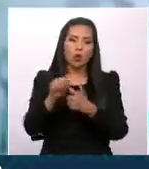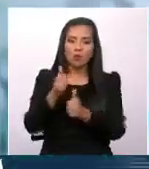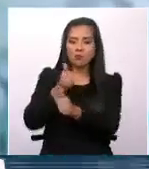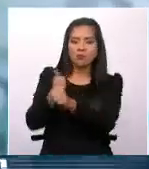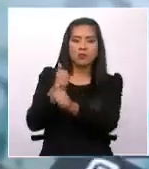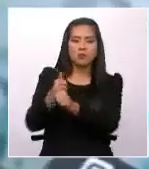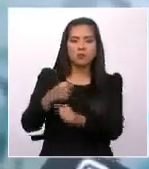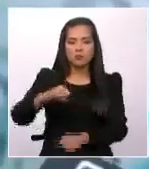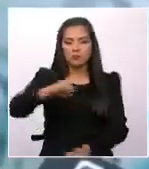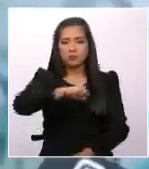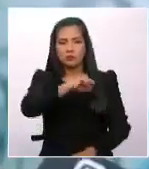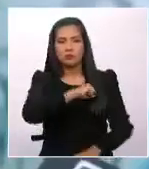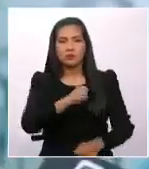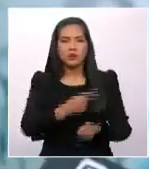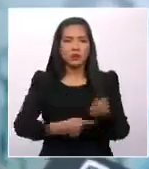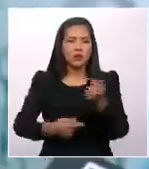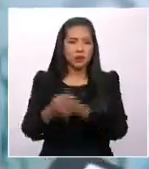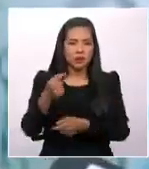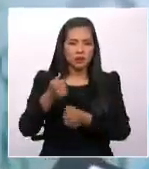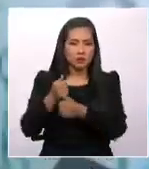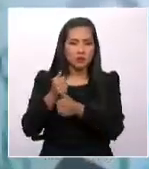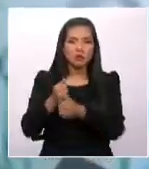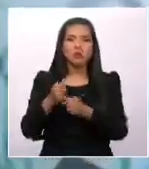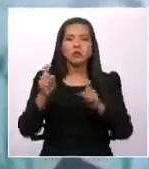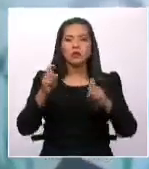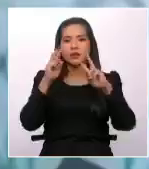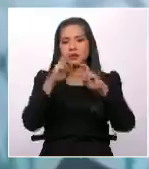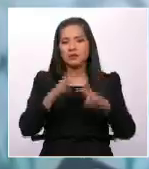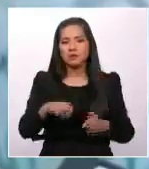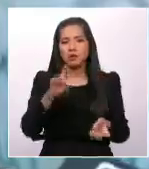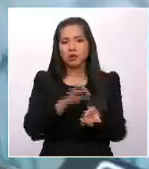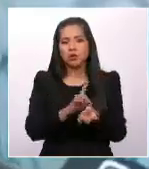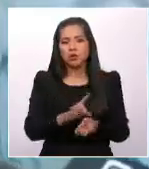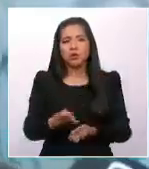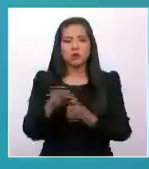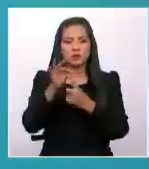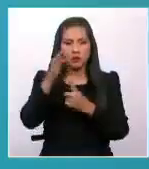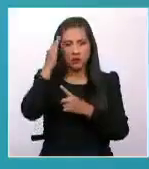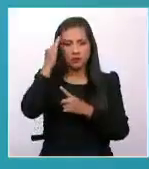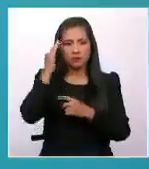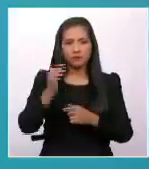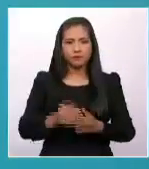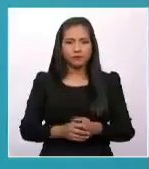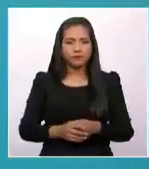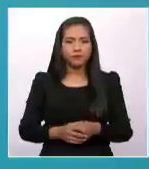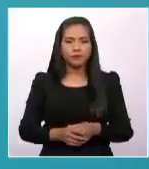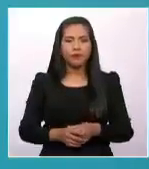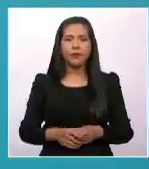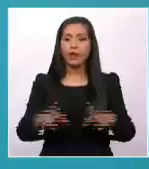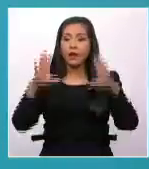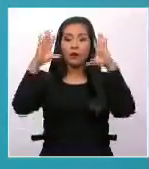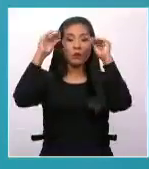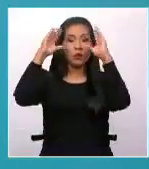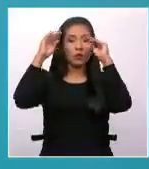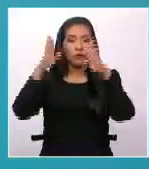se trataría de un agente o una tercera persona, bueno, de acuerdo a las lesiones. Un